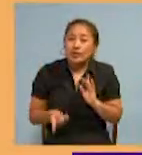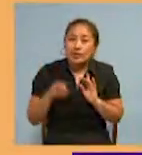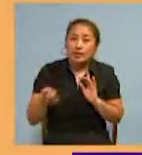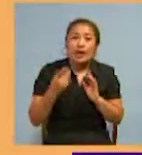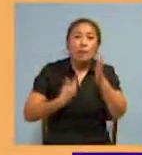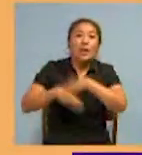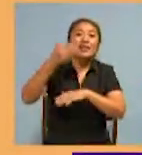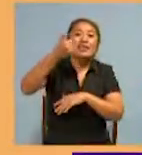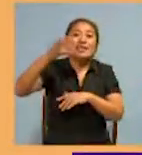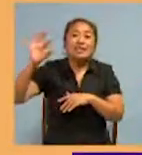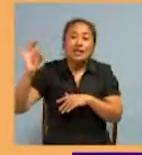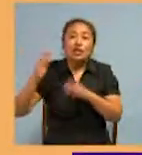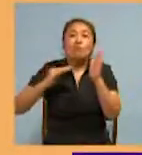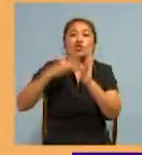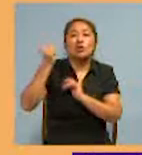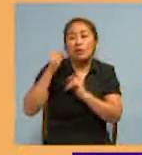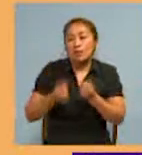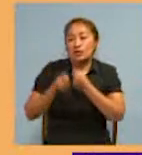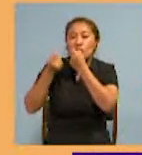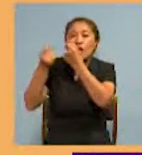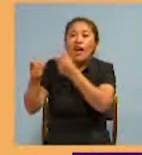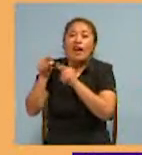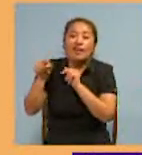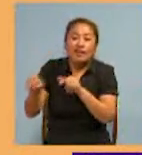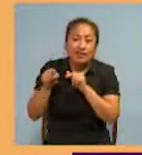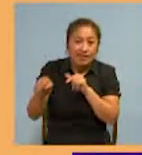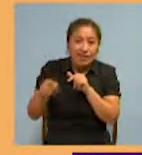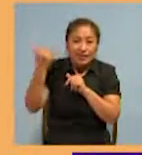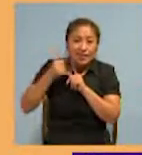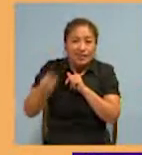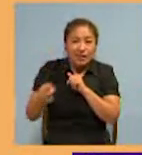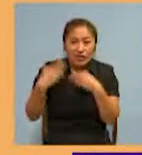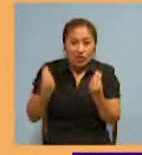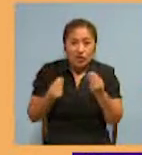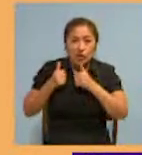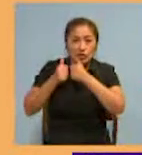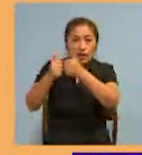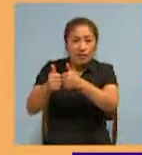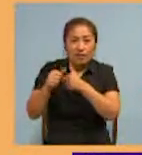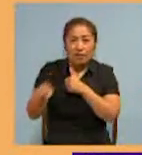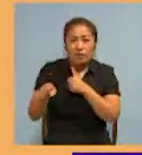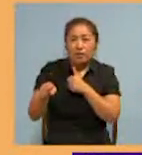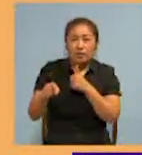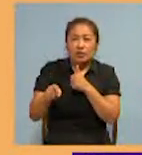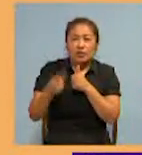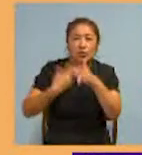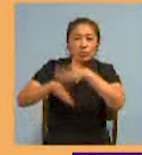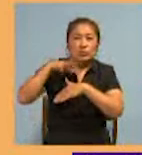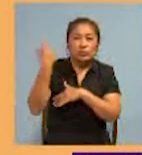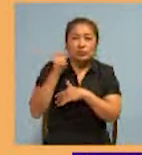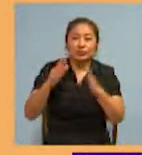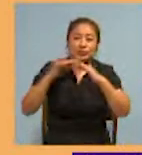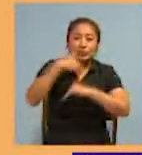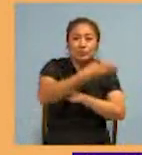de más de 600 millones de pesos que se hizo en volcán y que tiene que ver con esto con el acompañamiento de fundamentalmente de los